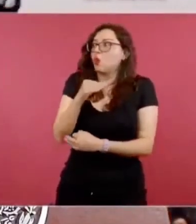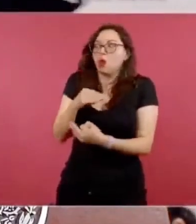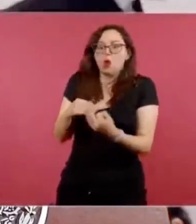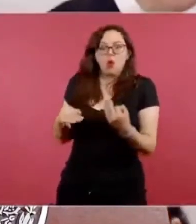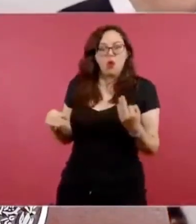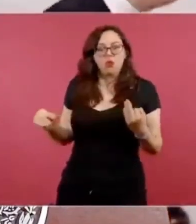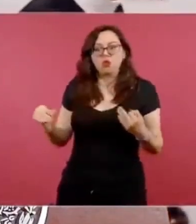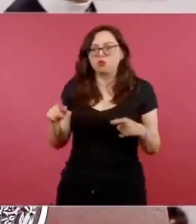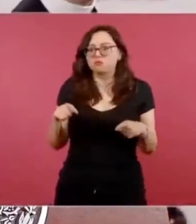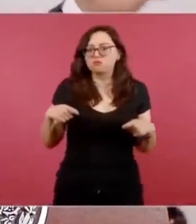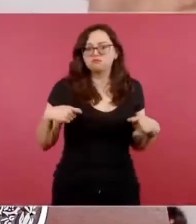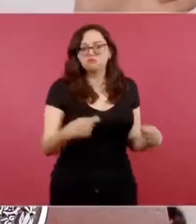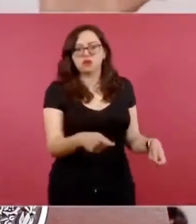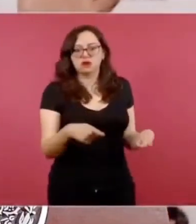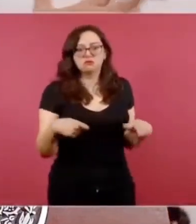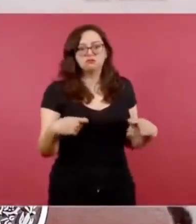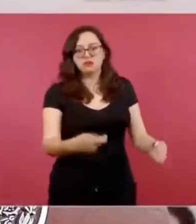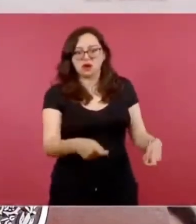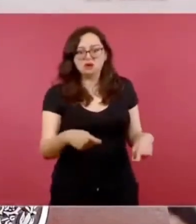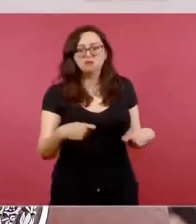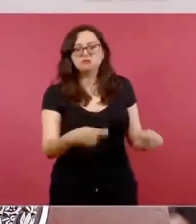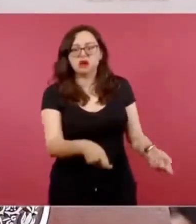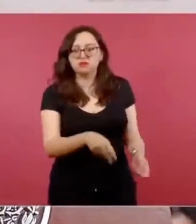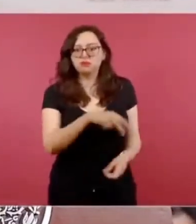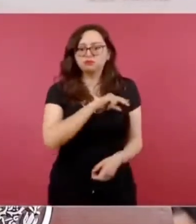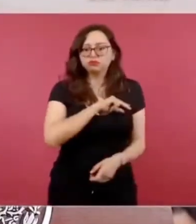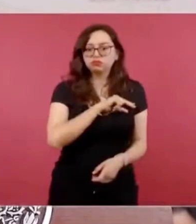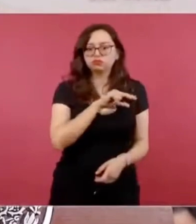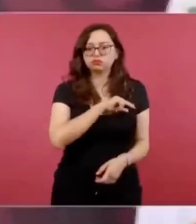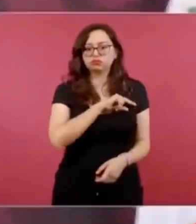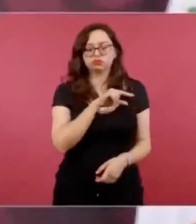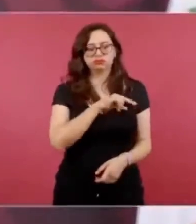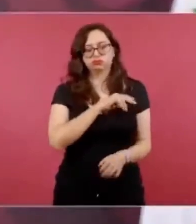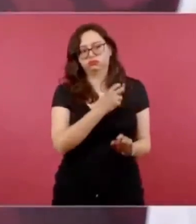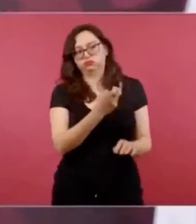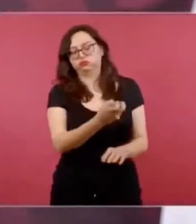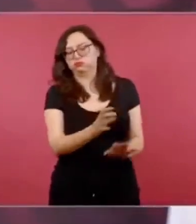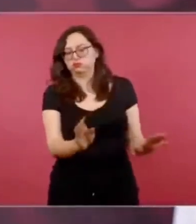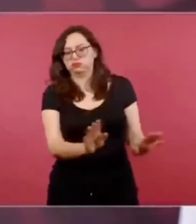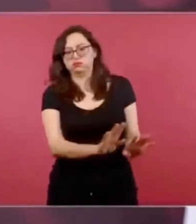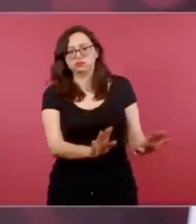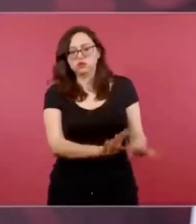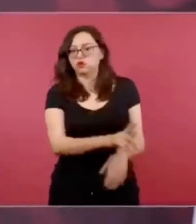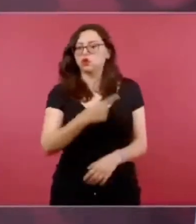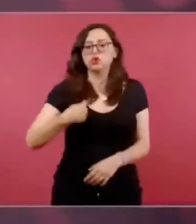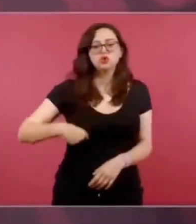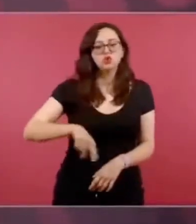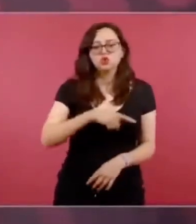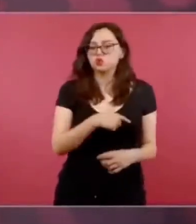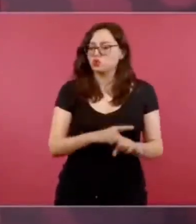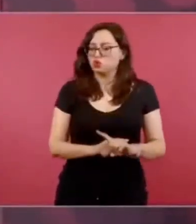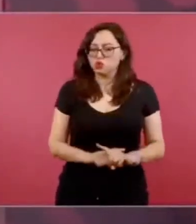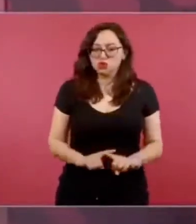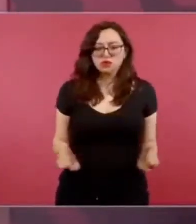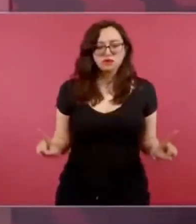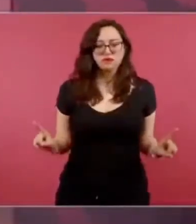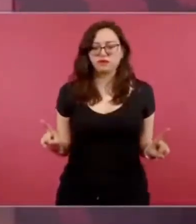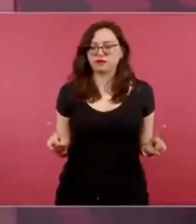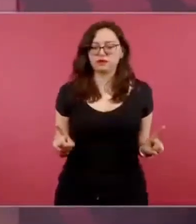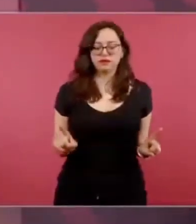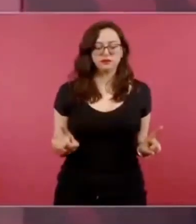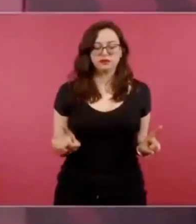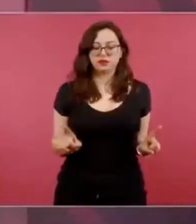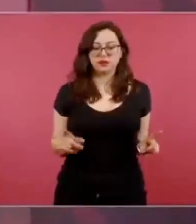Entonces, claro, somos distintos y también todas esas privatizaciones